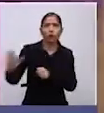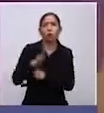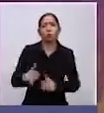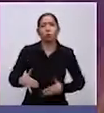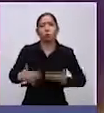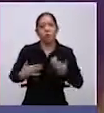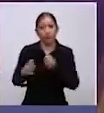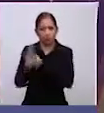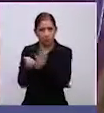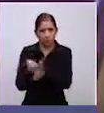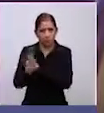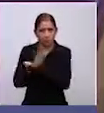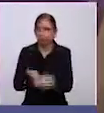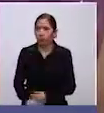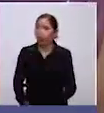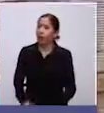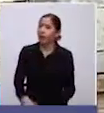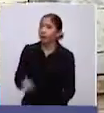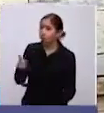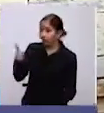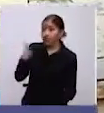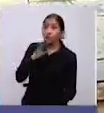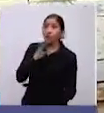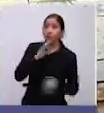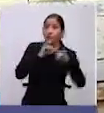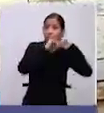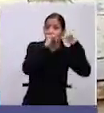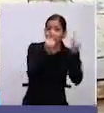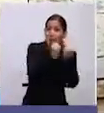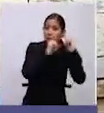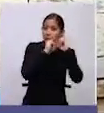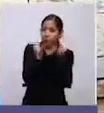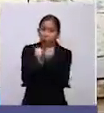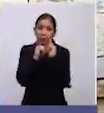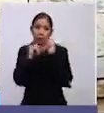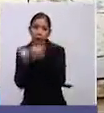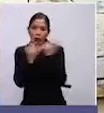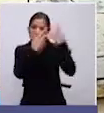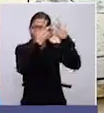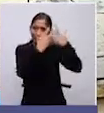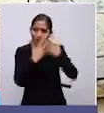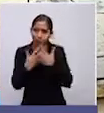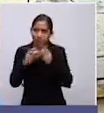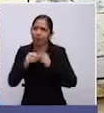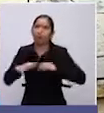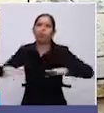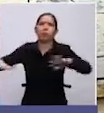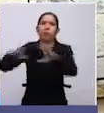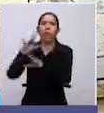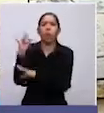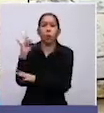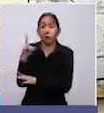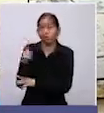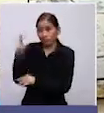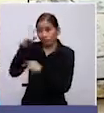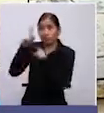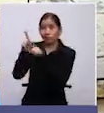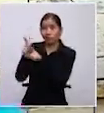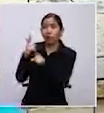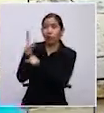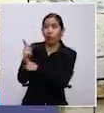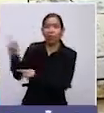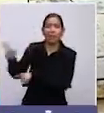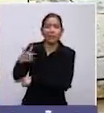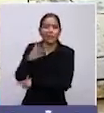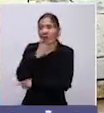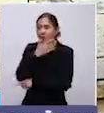y niños. Un despliegue institucional interdisciplinario que pueda llegar a todo el territorio. estoy de acuerdo contigo, este es el mejor regalo